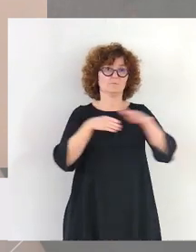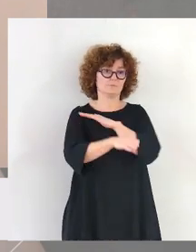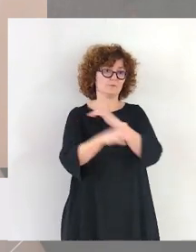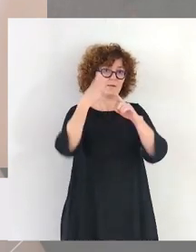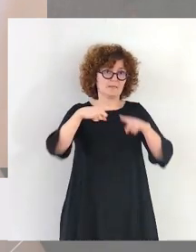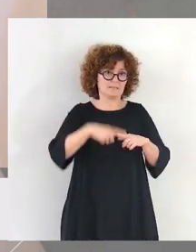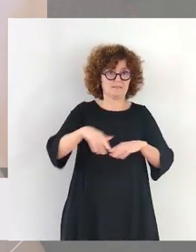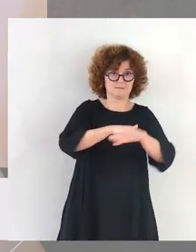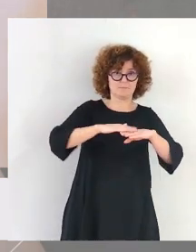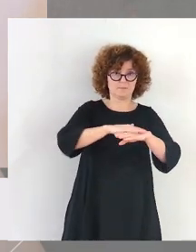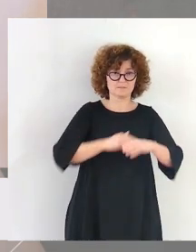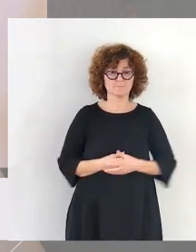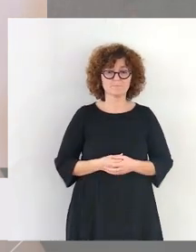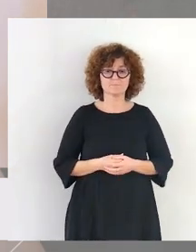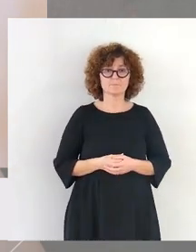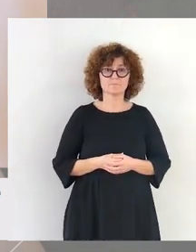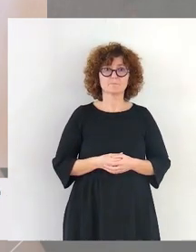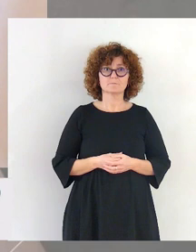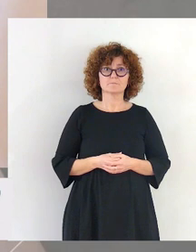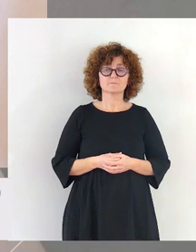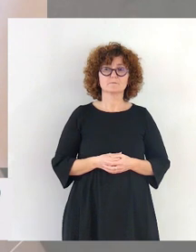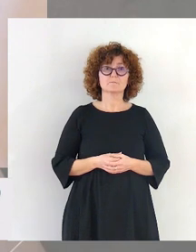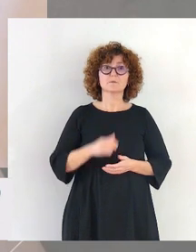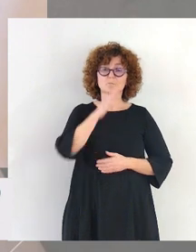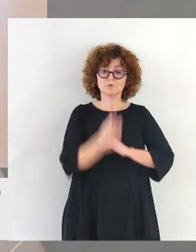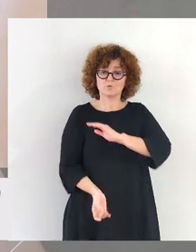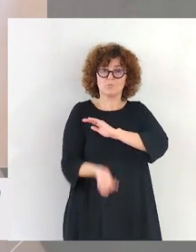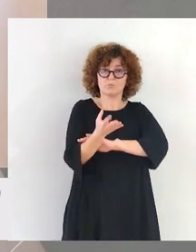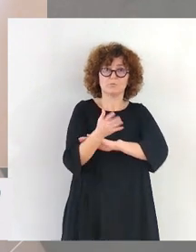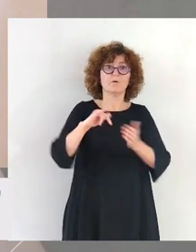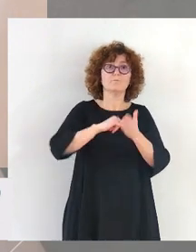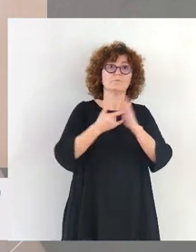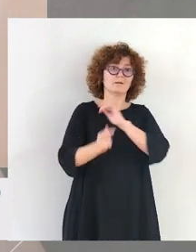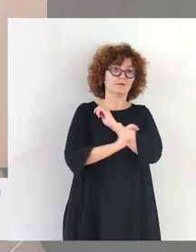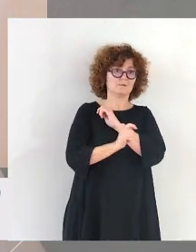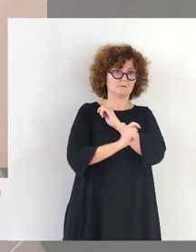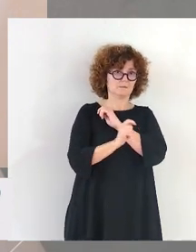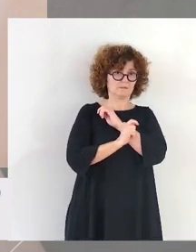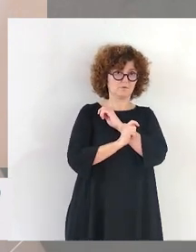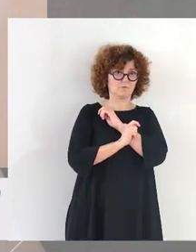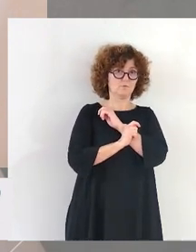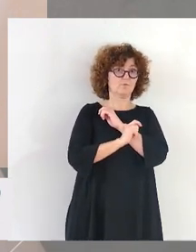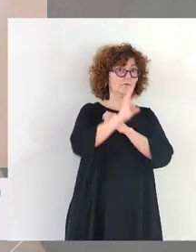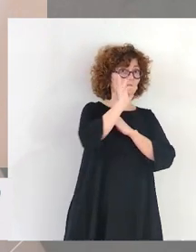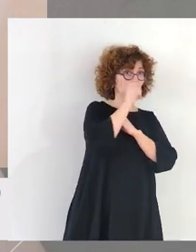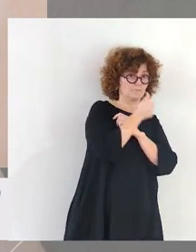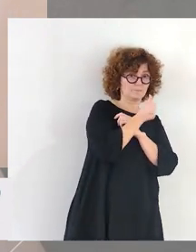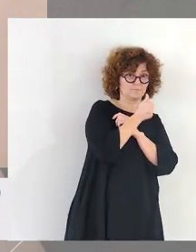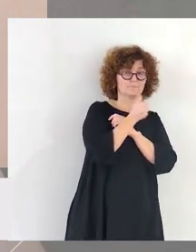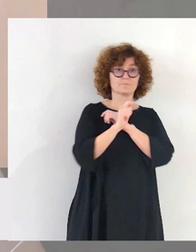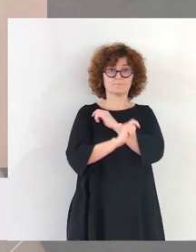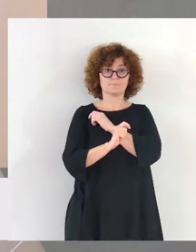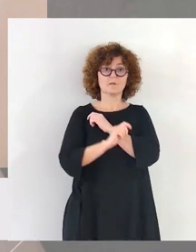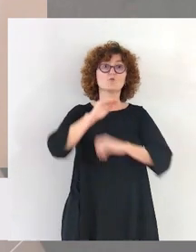primas de ahí que hayamos desplegado un amplio marco estratégico de energía y clima cuyo objetivo es garantizar el